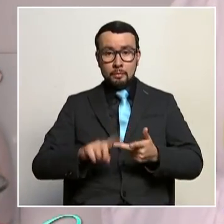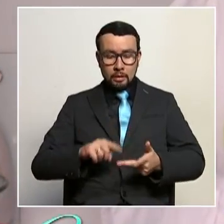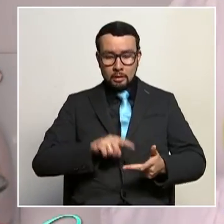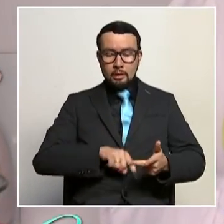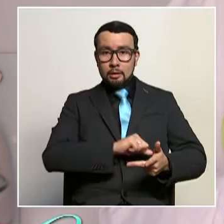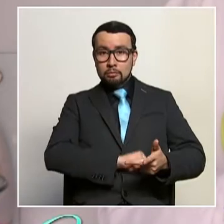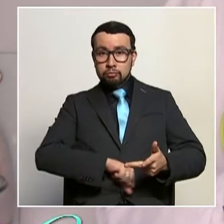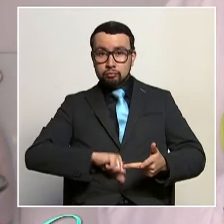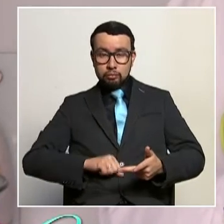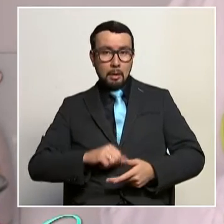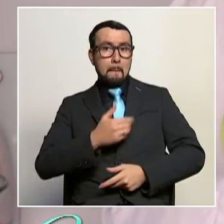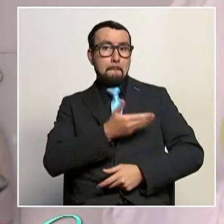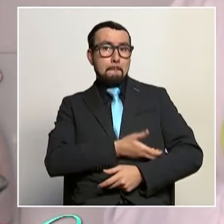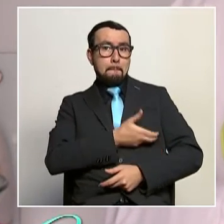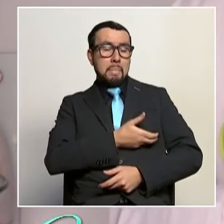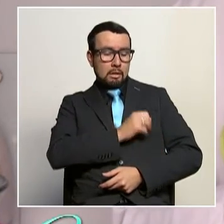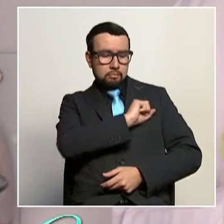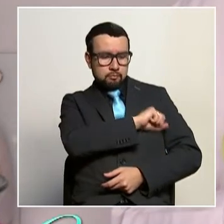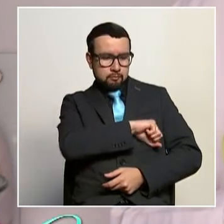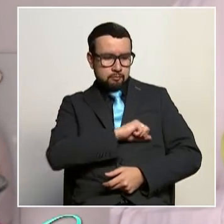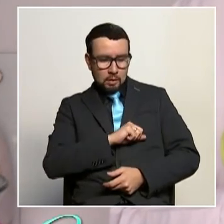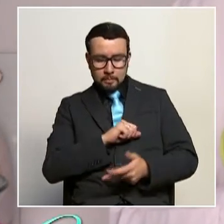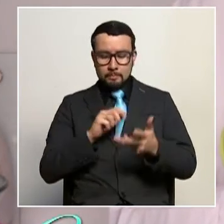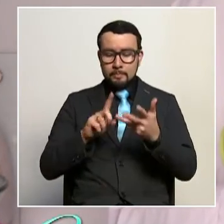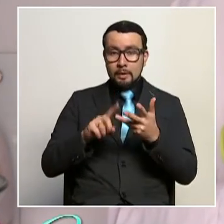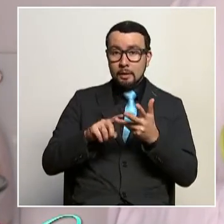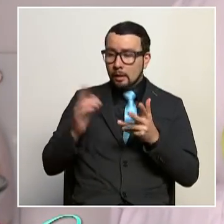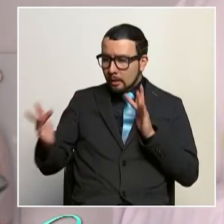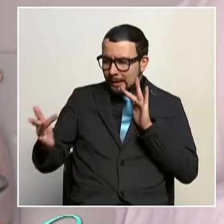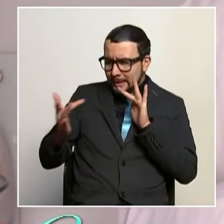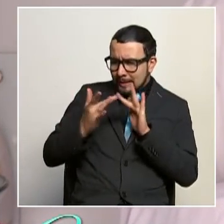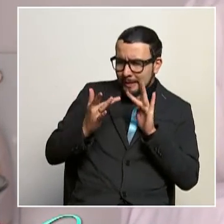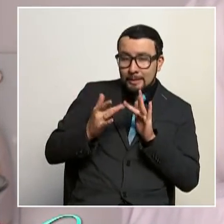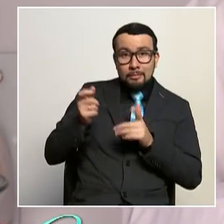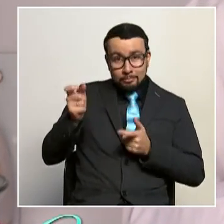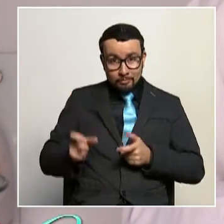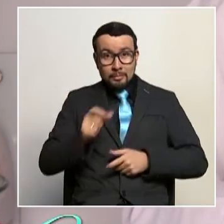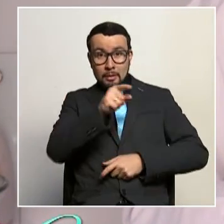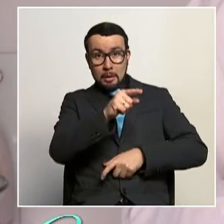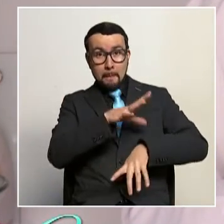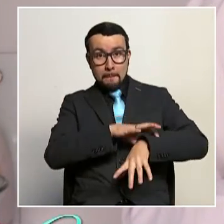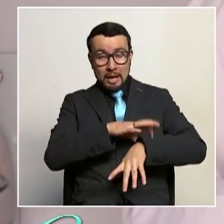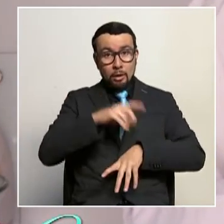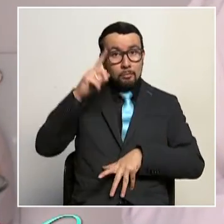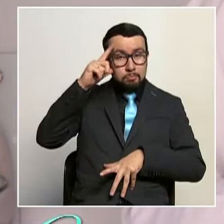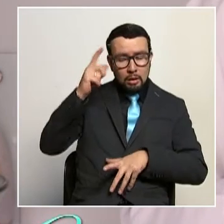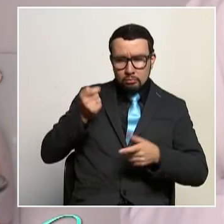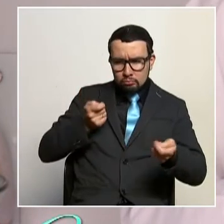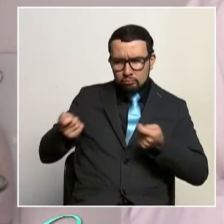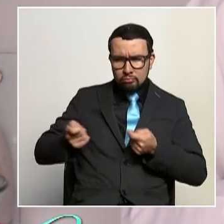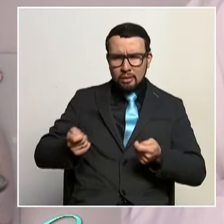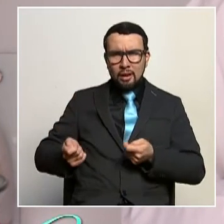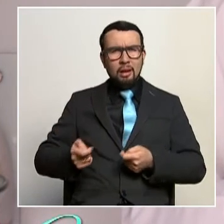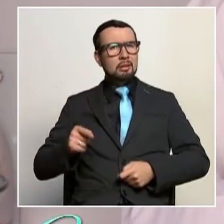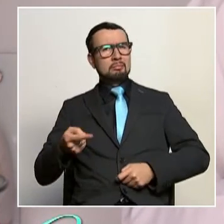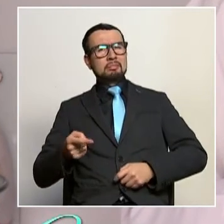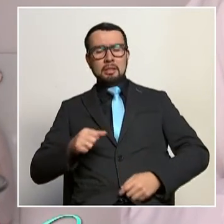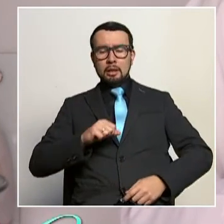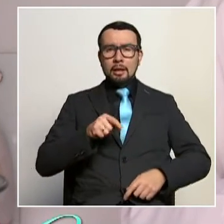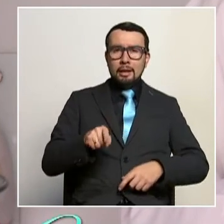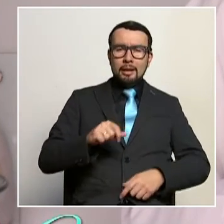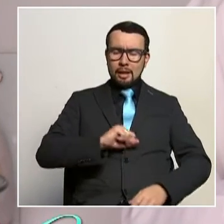ecografía de senos y cita con un ginecólogo, vamos a contarles a ustedes qué es esa ecografía